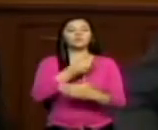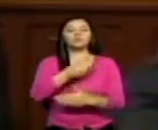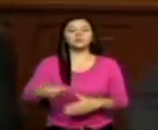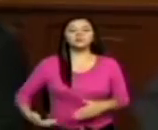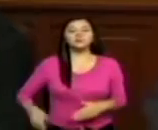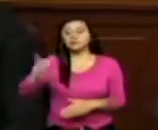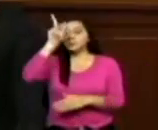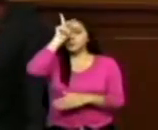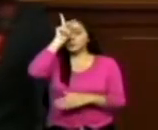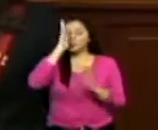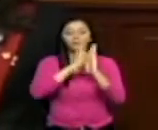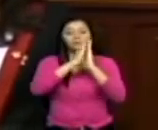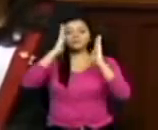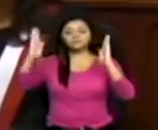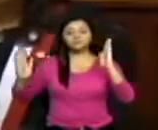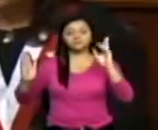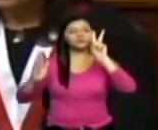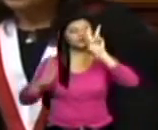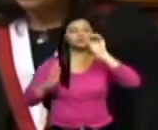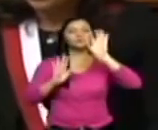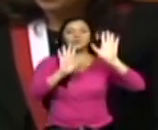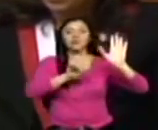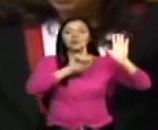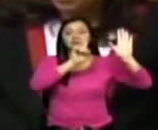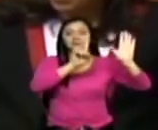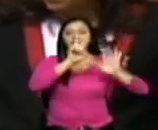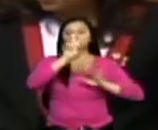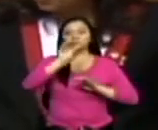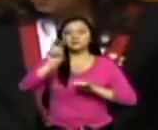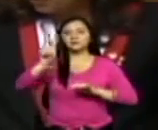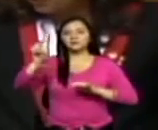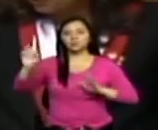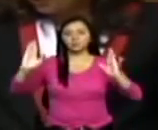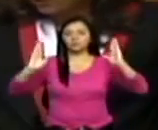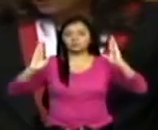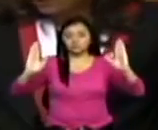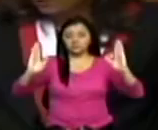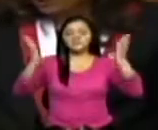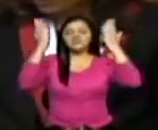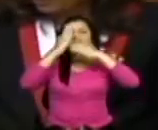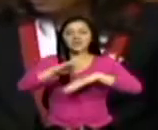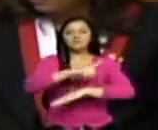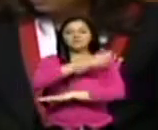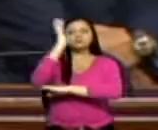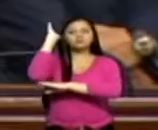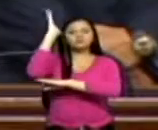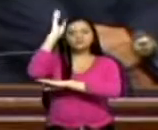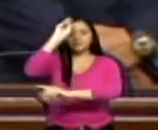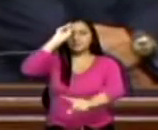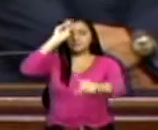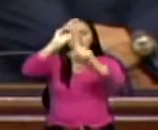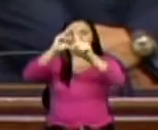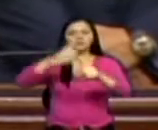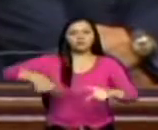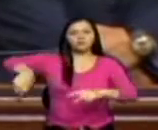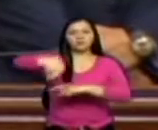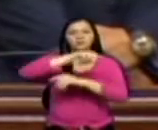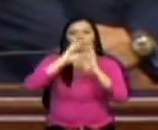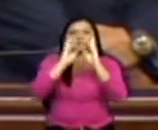República durante el periodo 2016-2021 y luego dirigirá su mensaje al